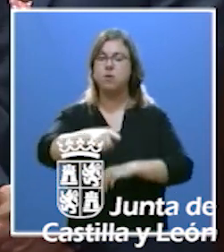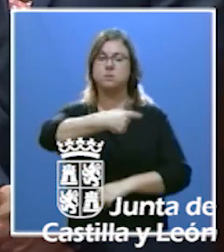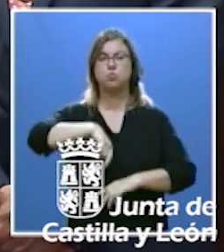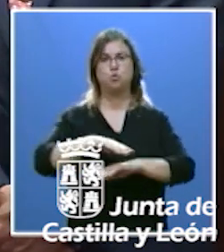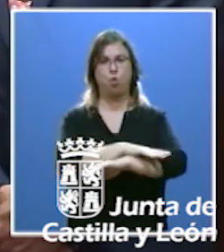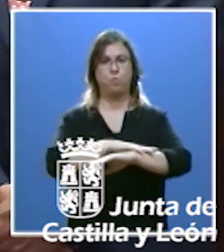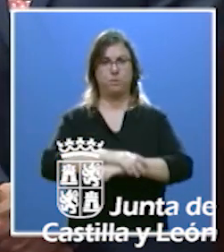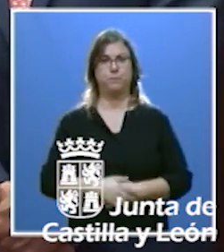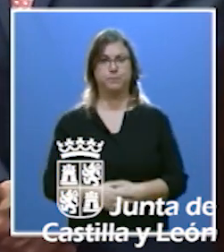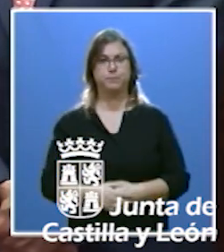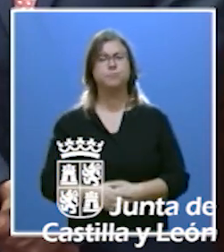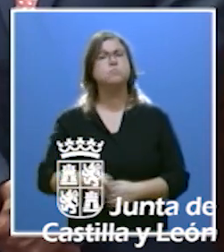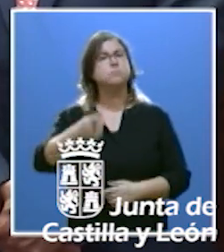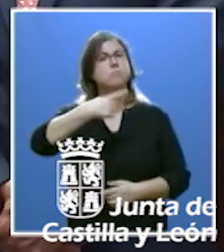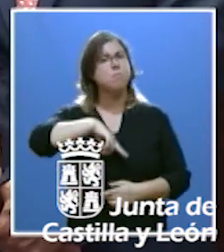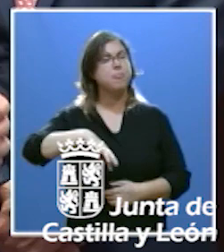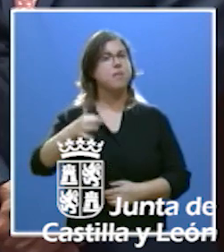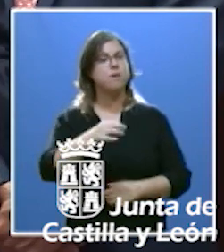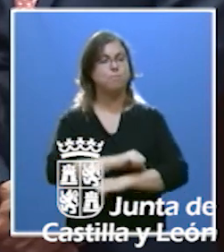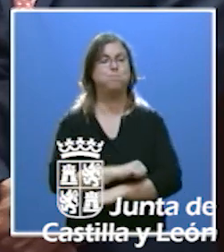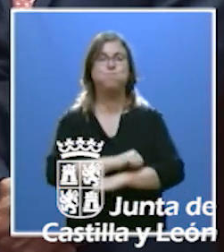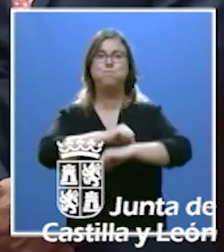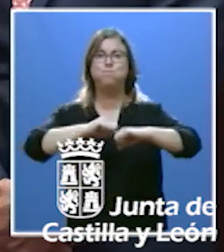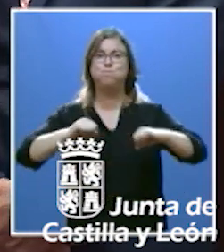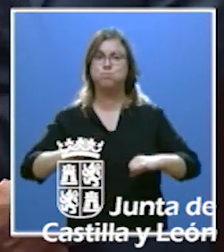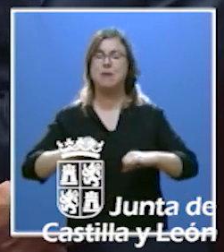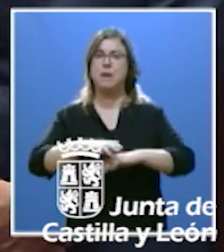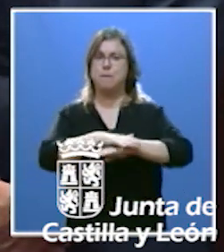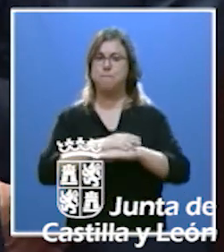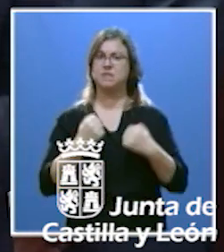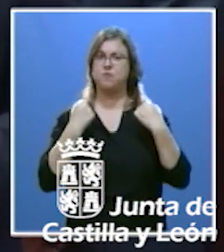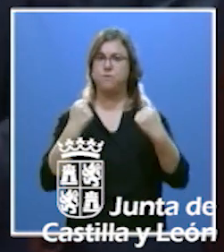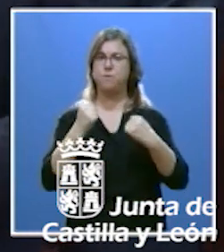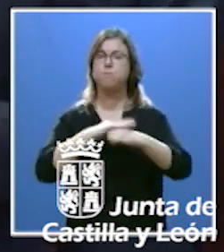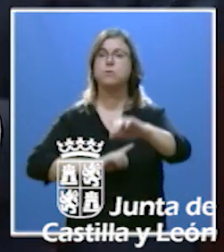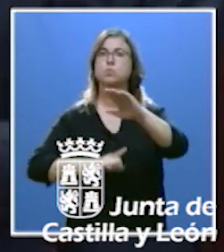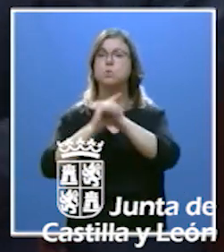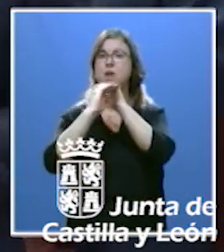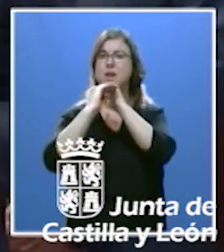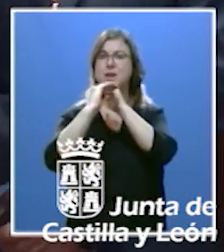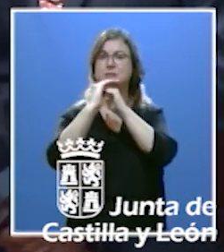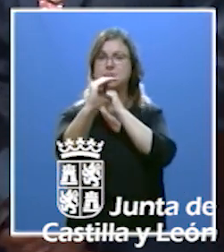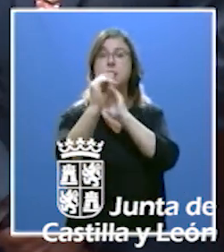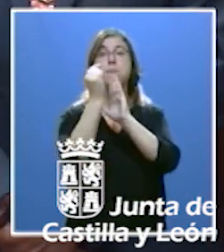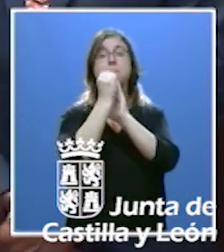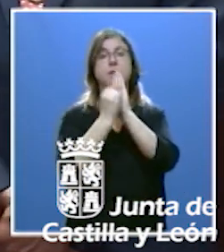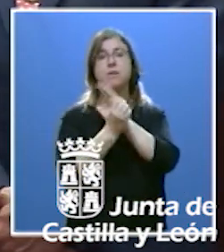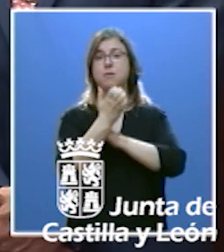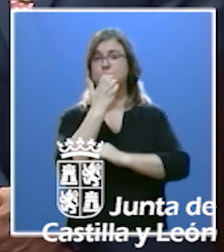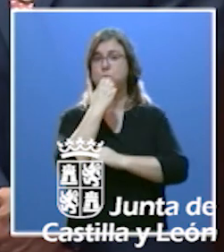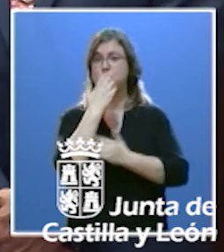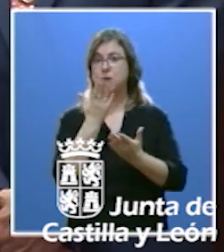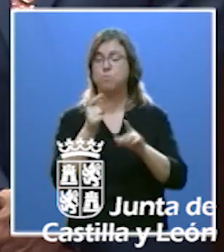gobierno. Debemos consolidar las bases para lograr un crecimiento estable con medidas como la bajada o